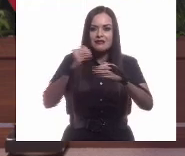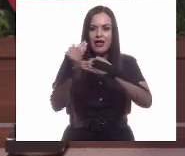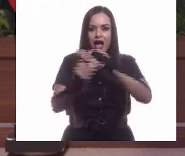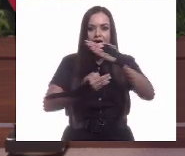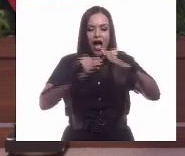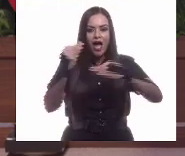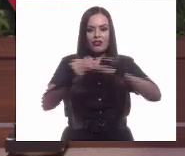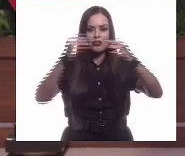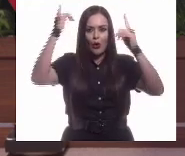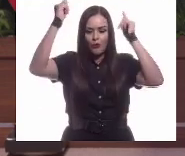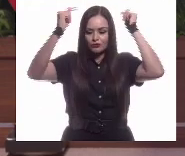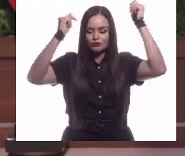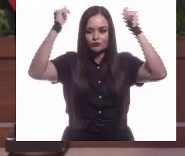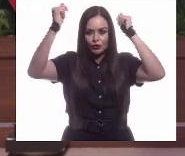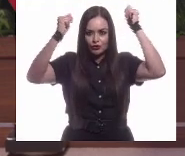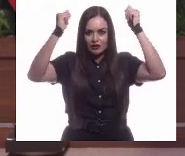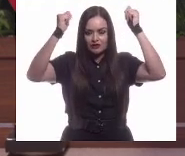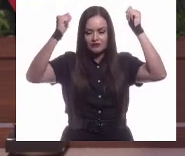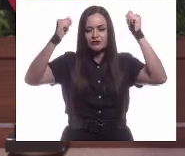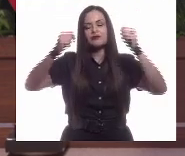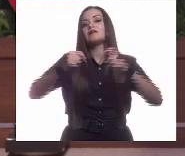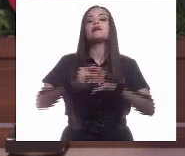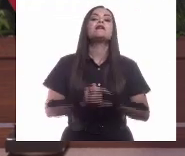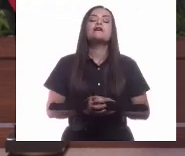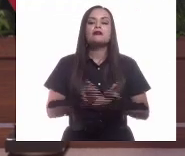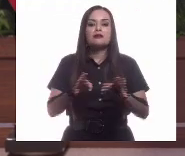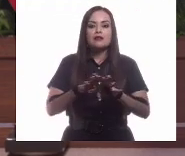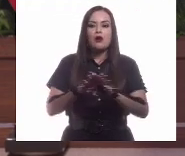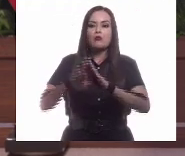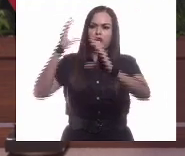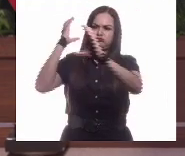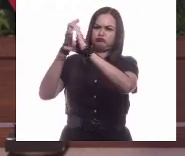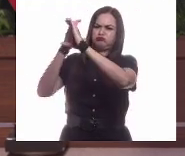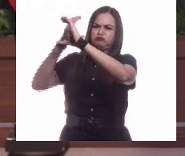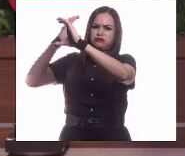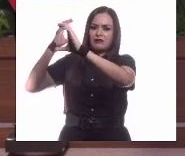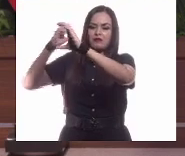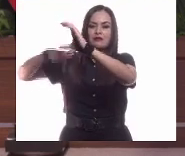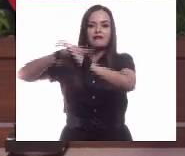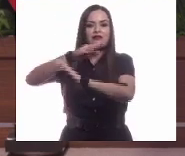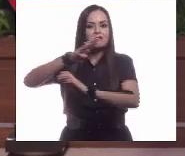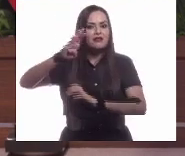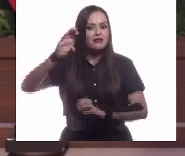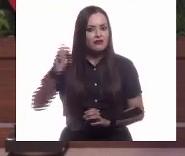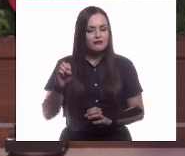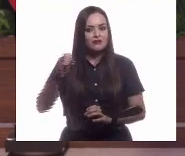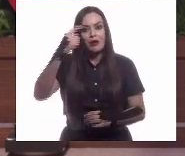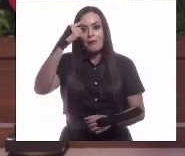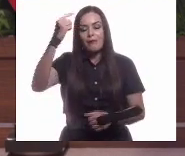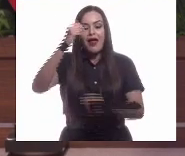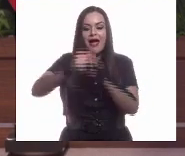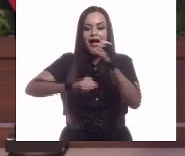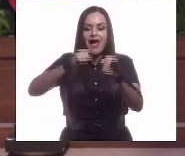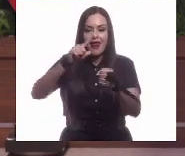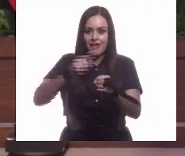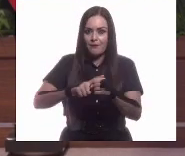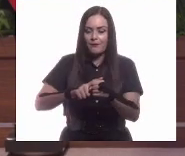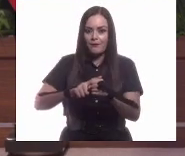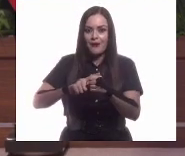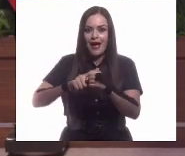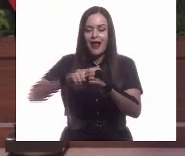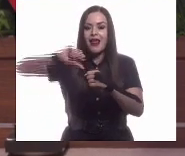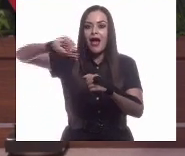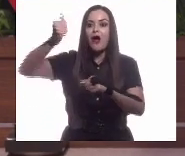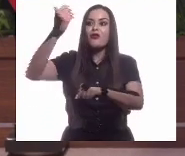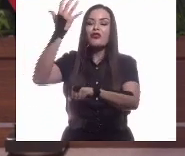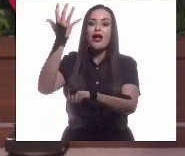industria turística y veamos el primer tráiler de Baja California Sur exportar ganado sudcaliforniano a los